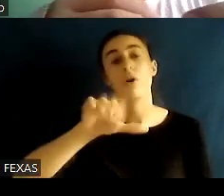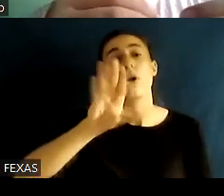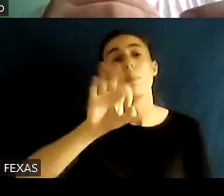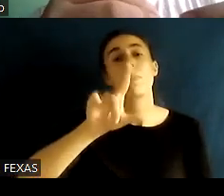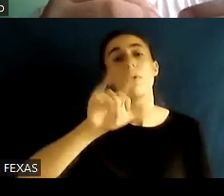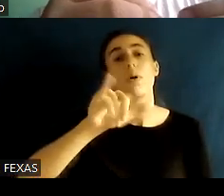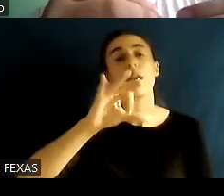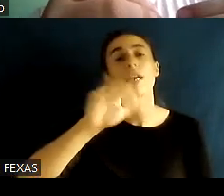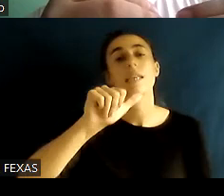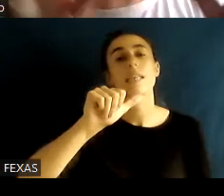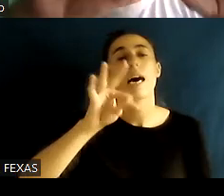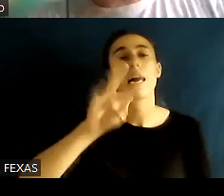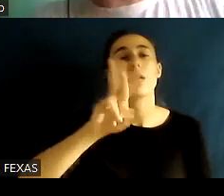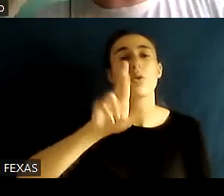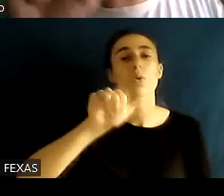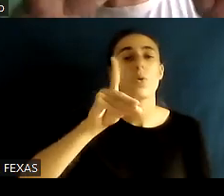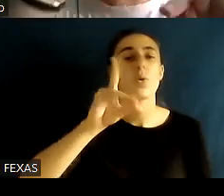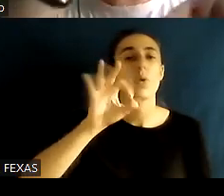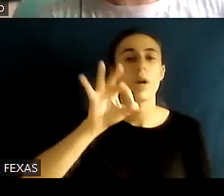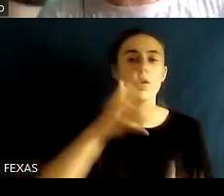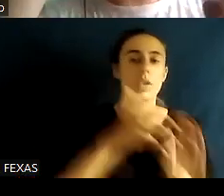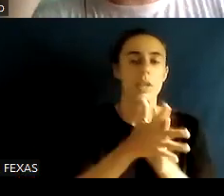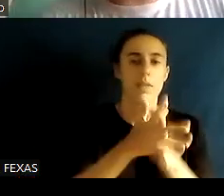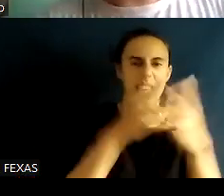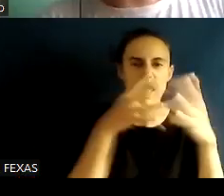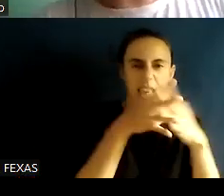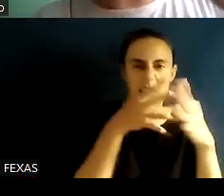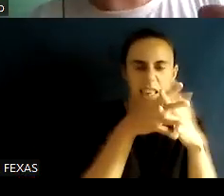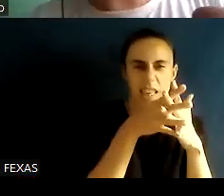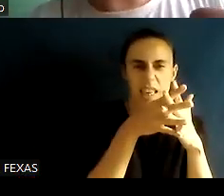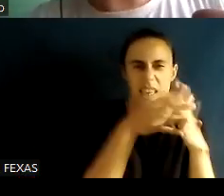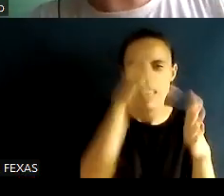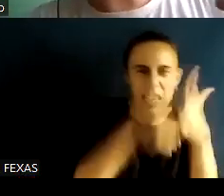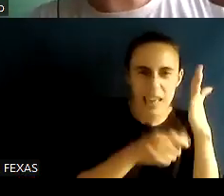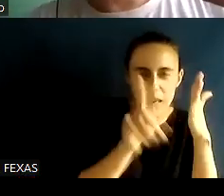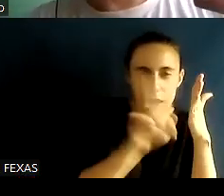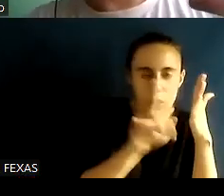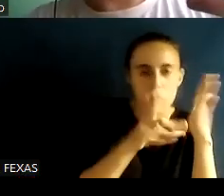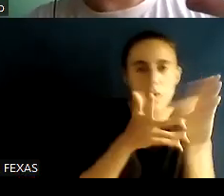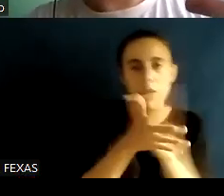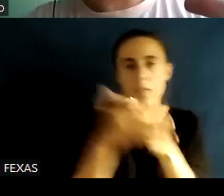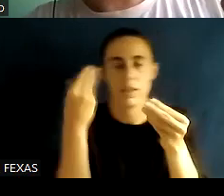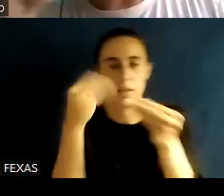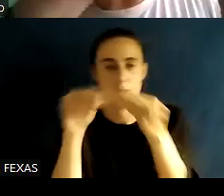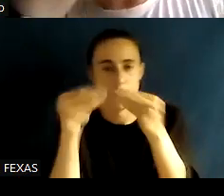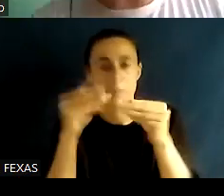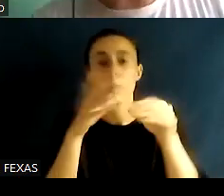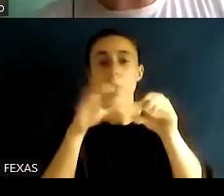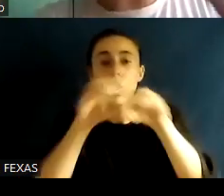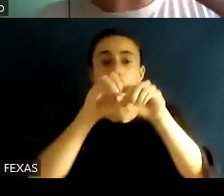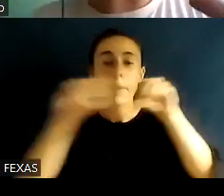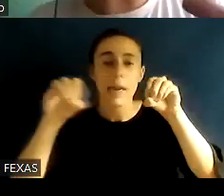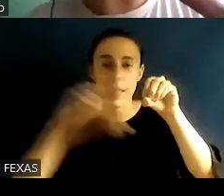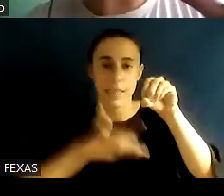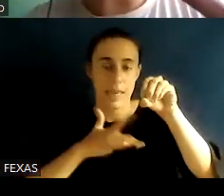manera que no son rígidos, que cuando se quedan en las paredes arteriales no tienen la rigidez